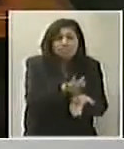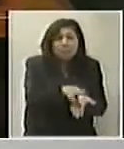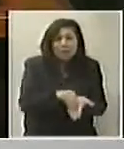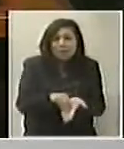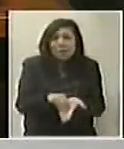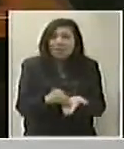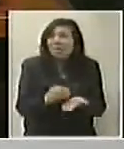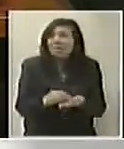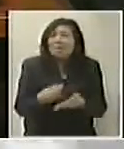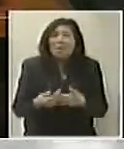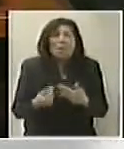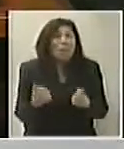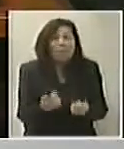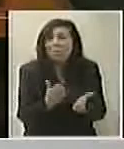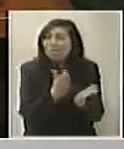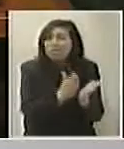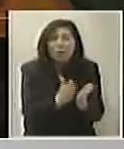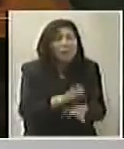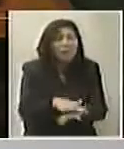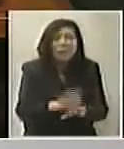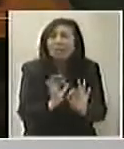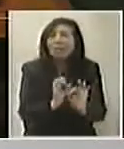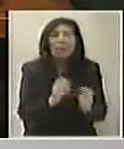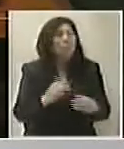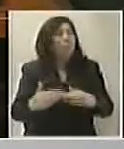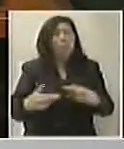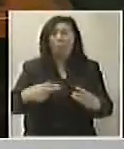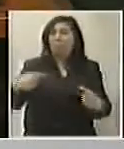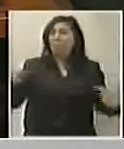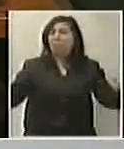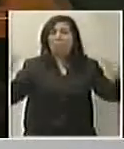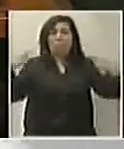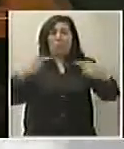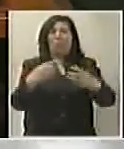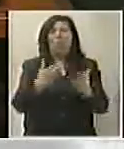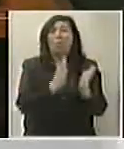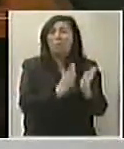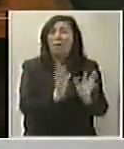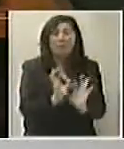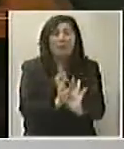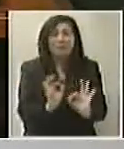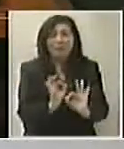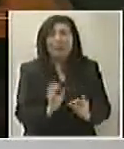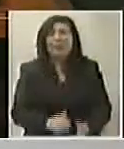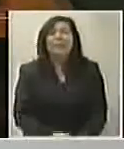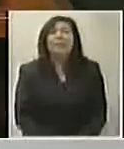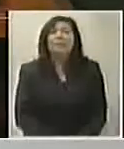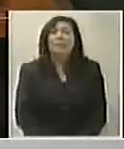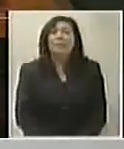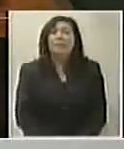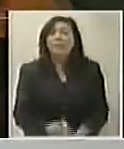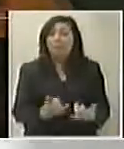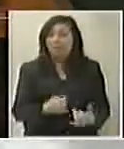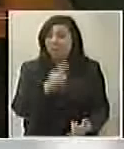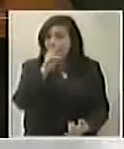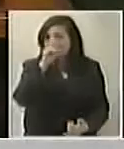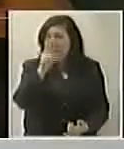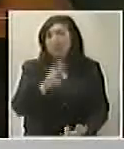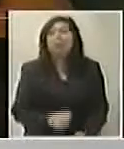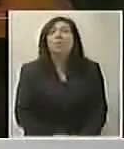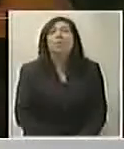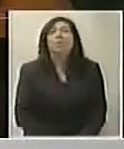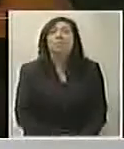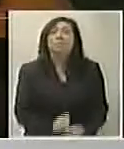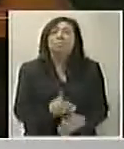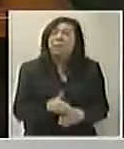es improvisación, contradicción e incoherencia. Hoy el Perú